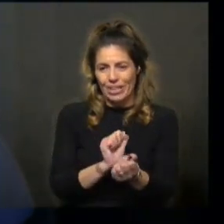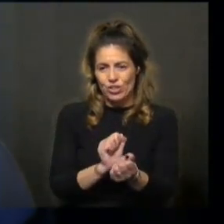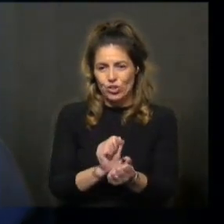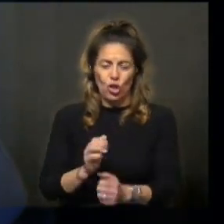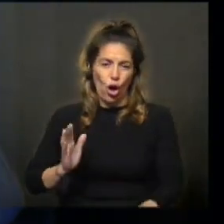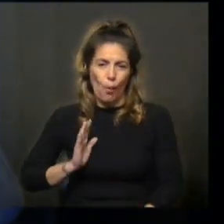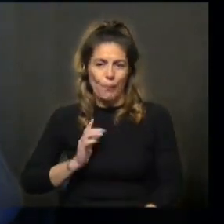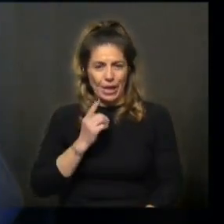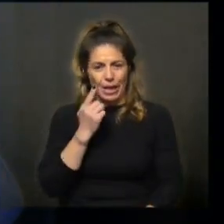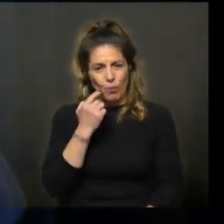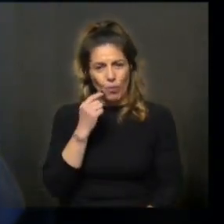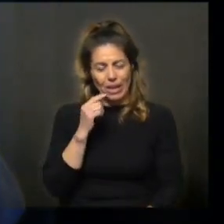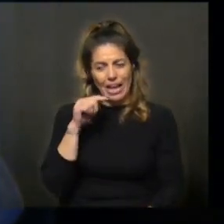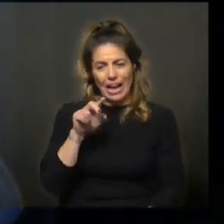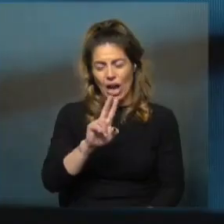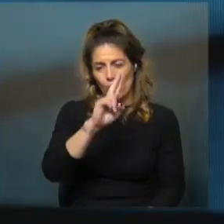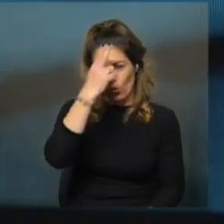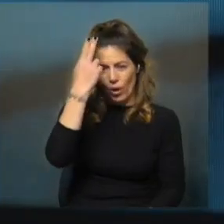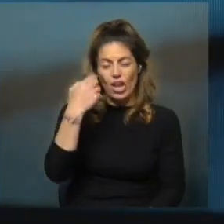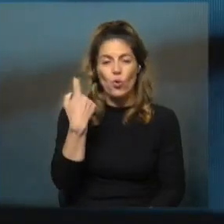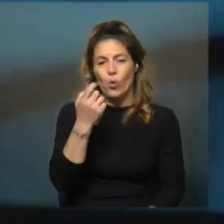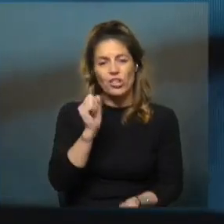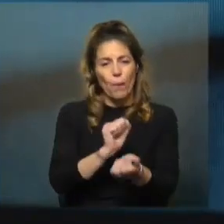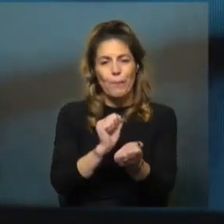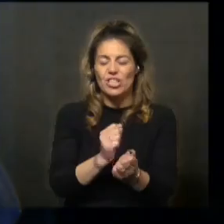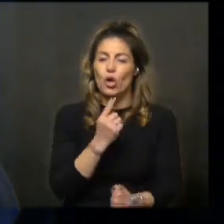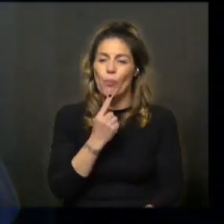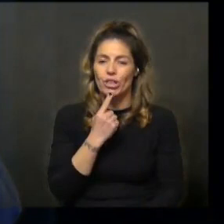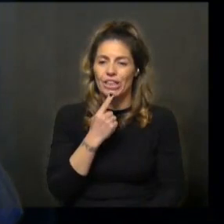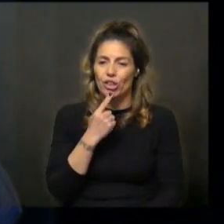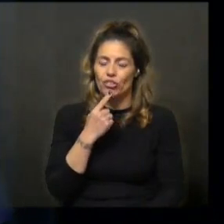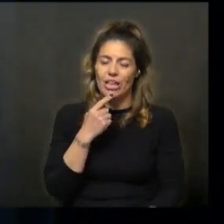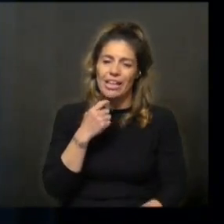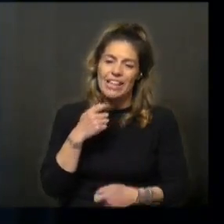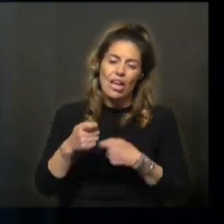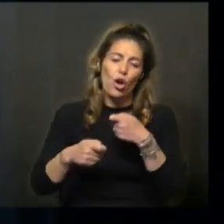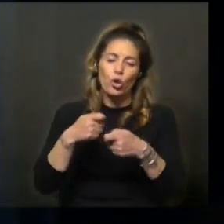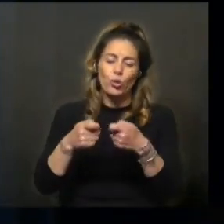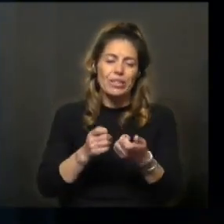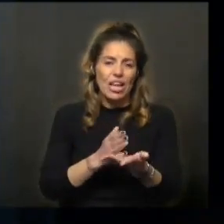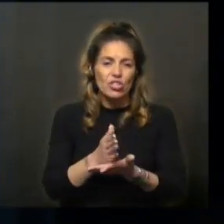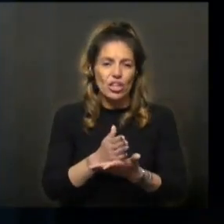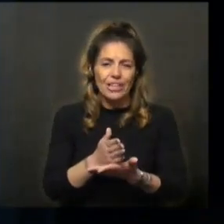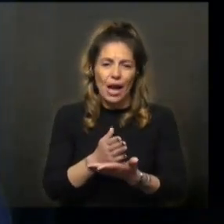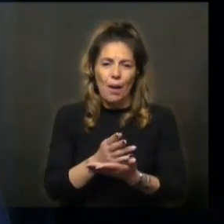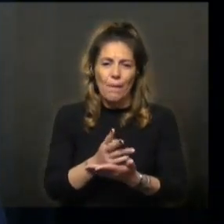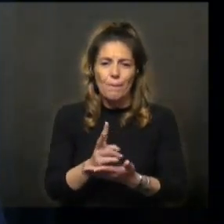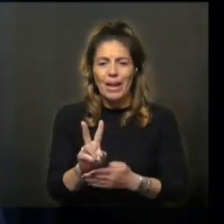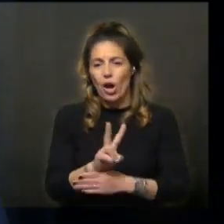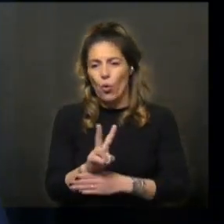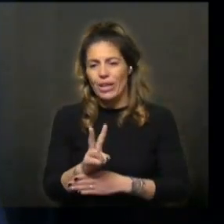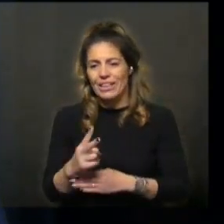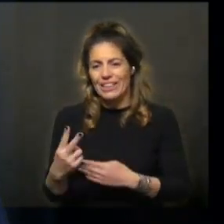Uruguay nuestros presos políticos de construir esa solidaridad para cuidarse fue